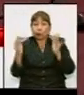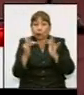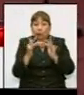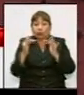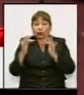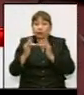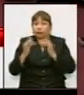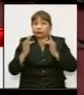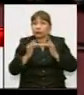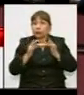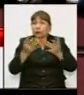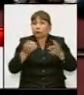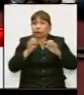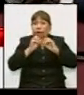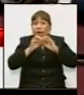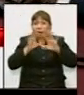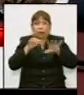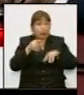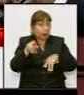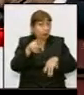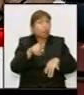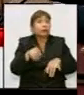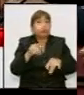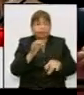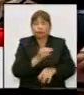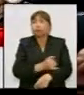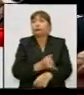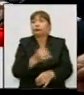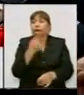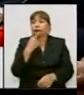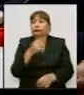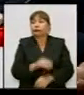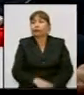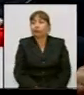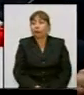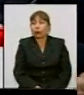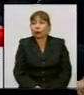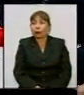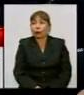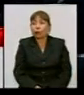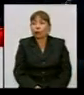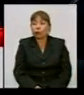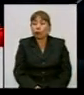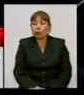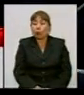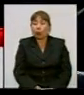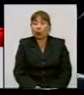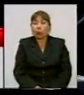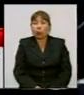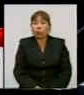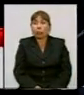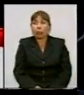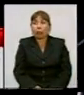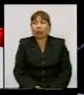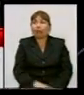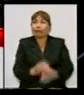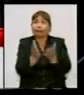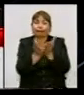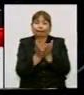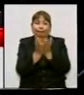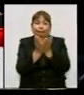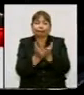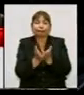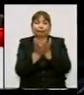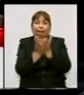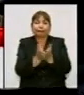relaciones claras con esas entidades. Siguiente, por favor. Eso sería todo lo que la Marina trae para exponer, de acuerdo